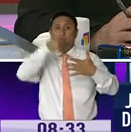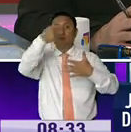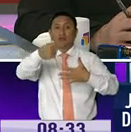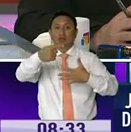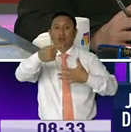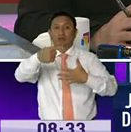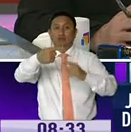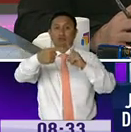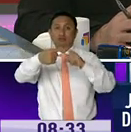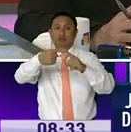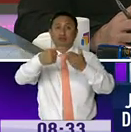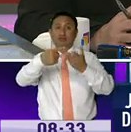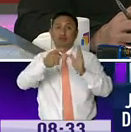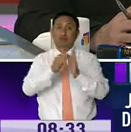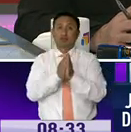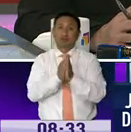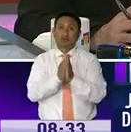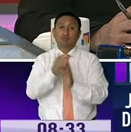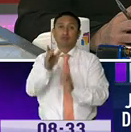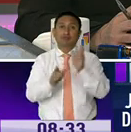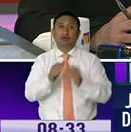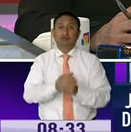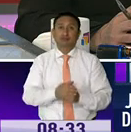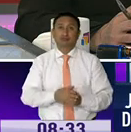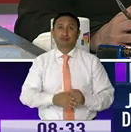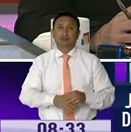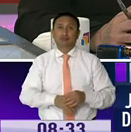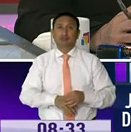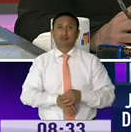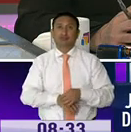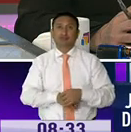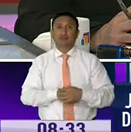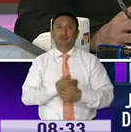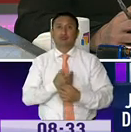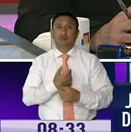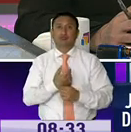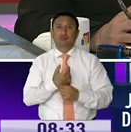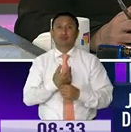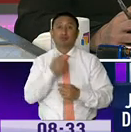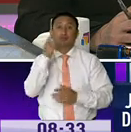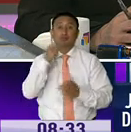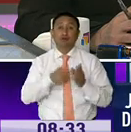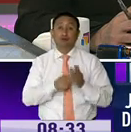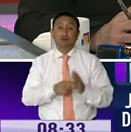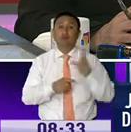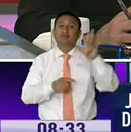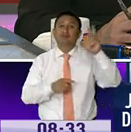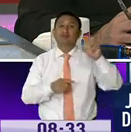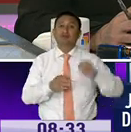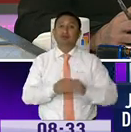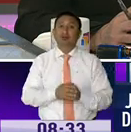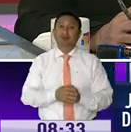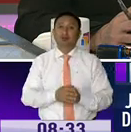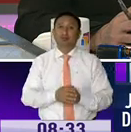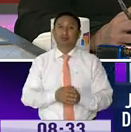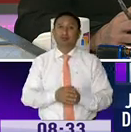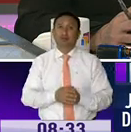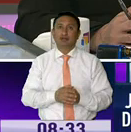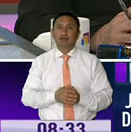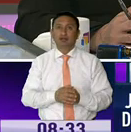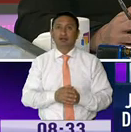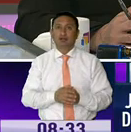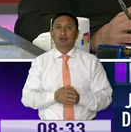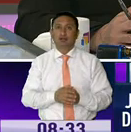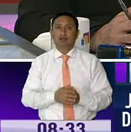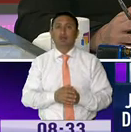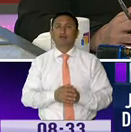de solicitudes de la ciudadanía por esta nueva emergencia, como por ejemplo el tema de código ESPI. Nosotros, a más